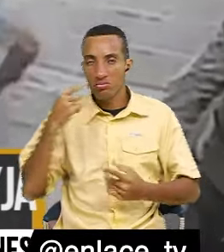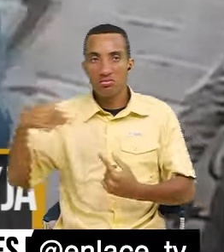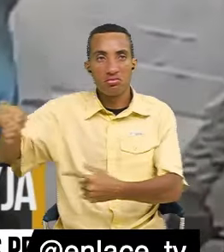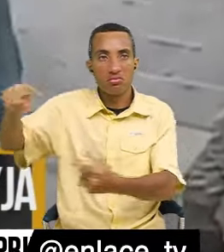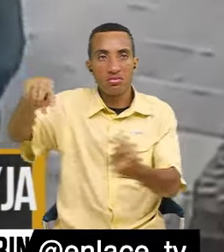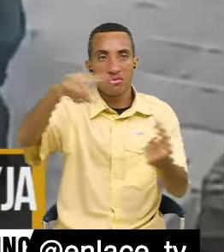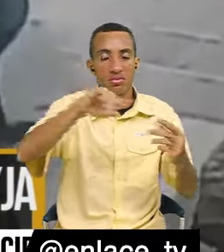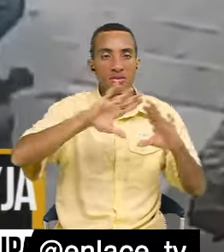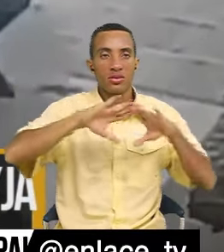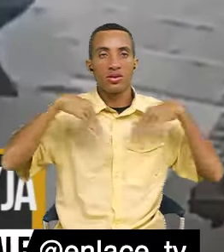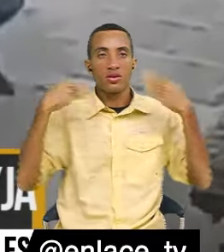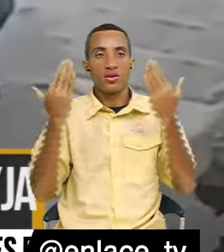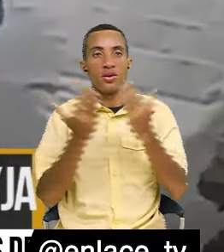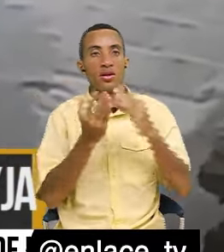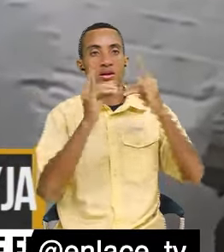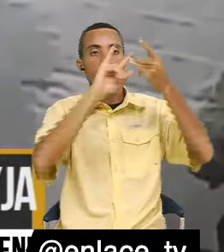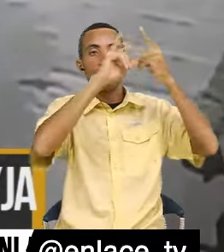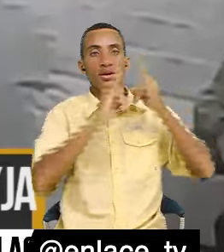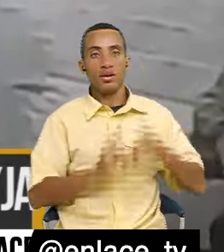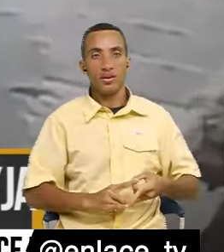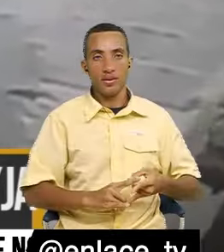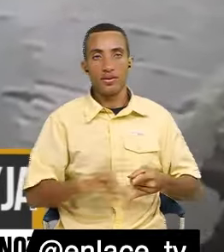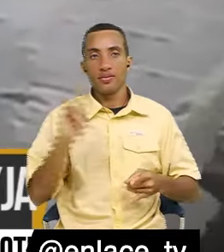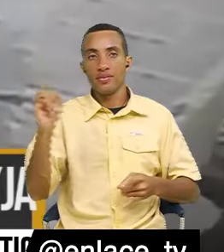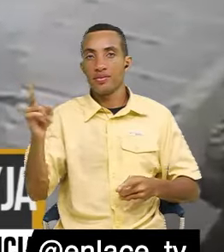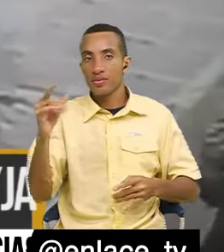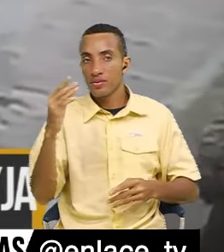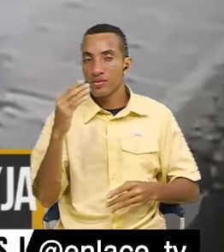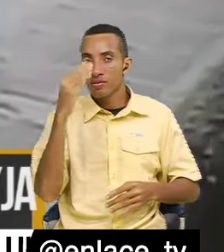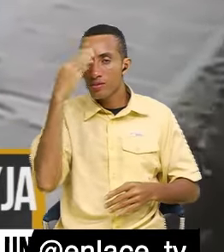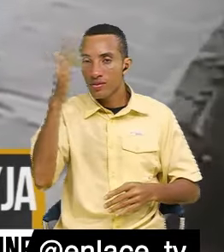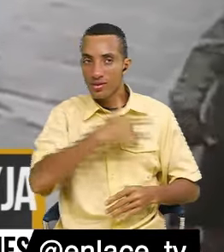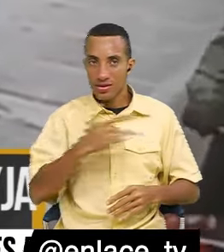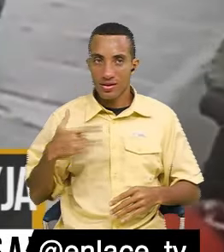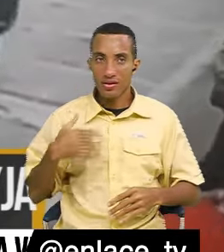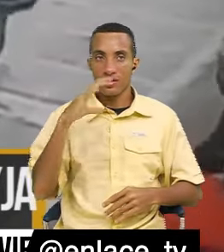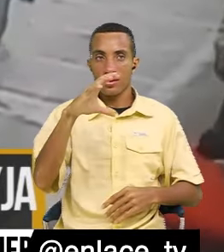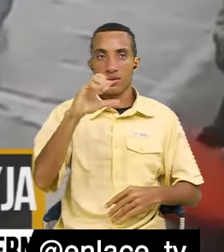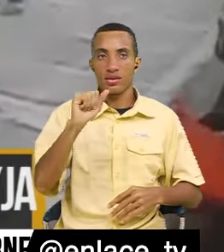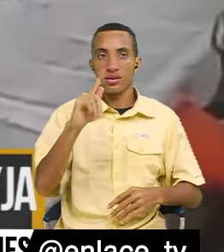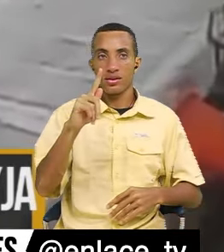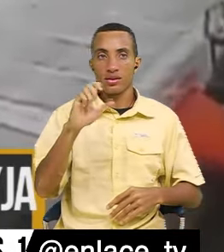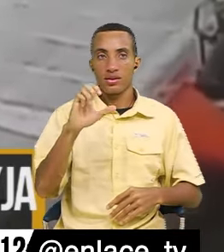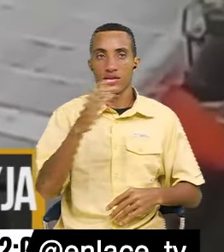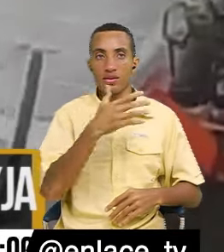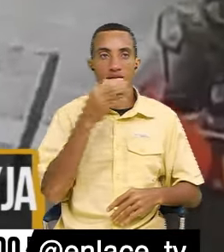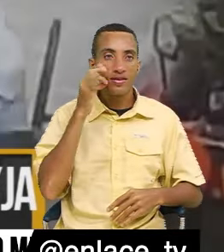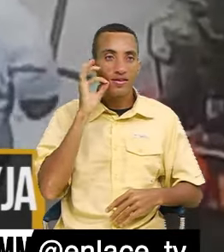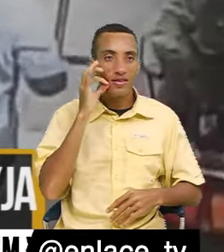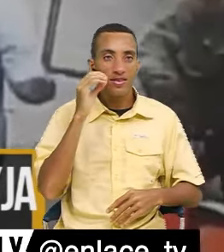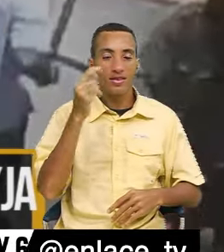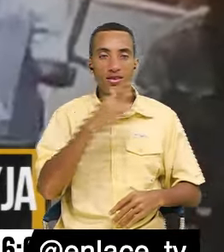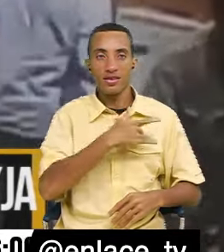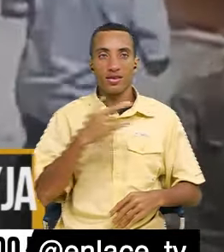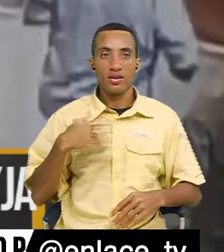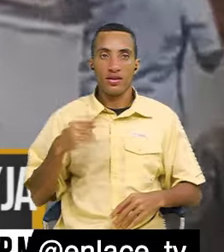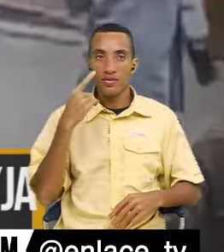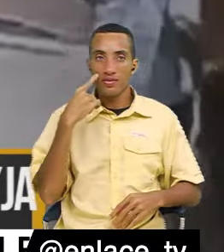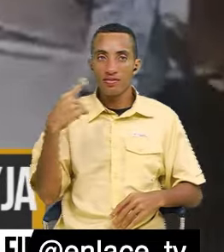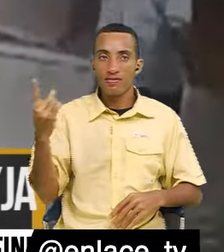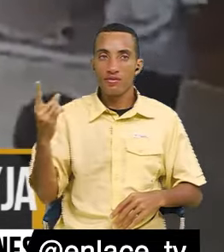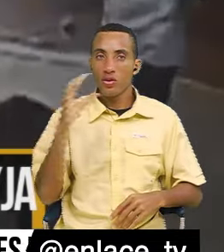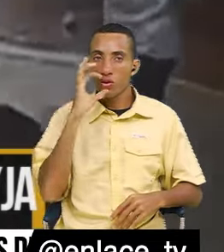colegio Intecoba y Café Salud, atacó sin mediar palabra contra un guardia de seguridad del sector. La grabación muestra a un hombre de camisa azul quien ocasionó